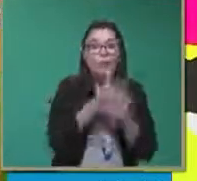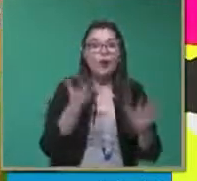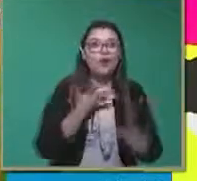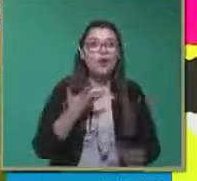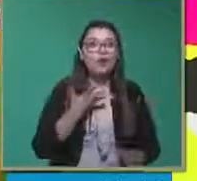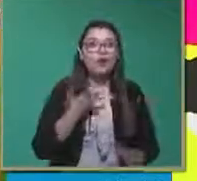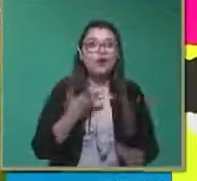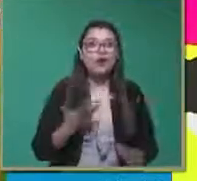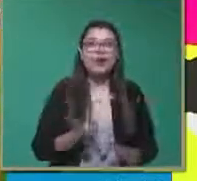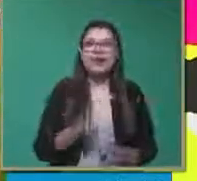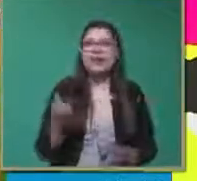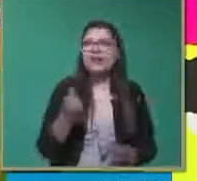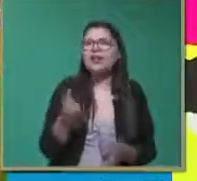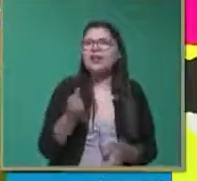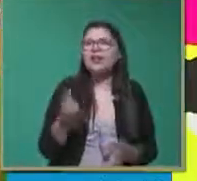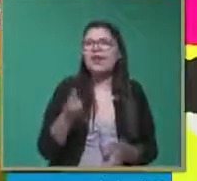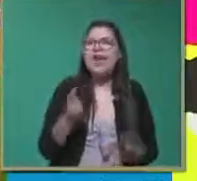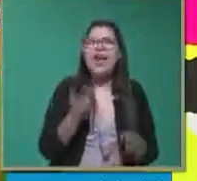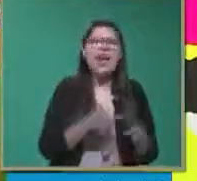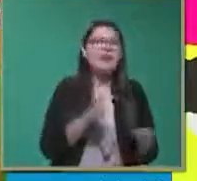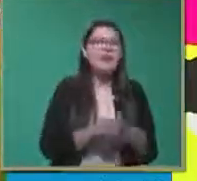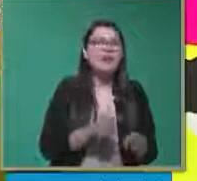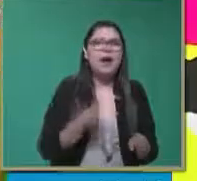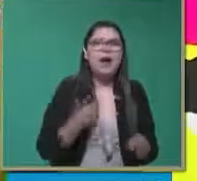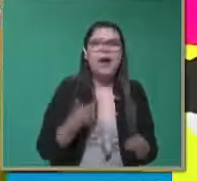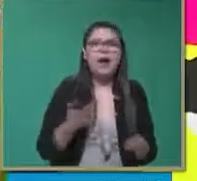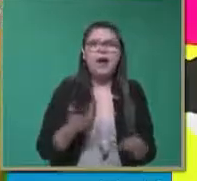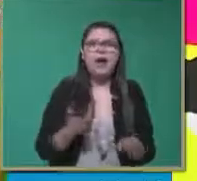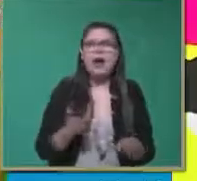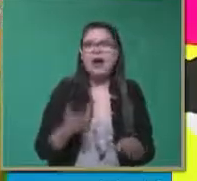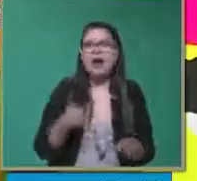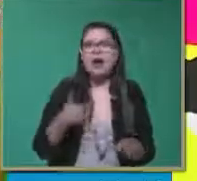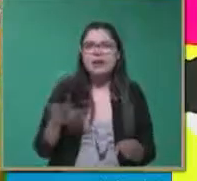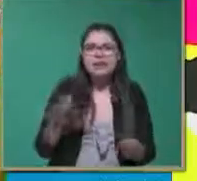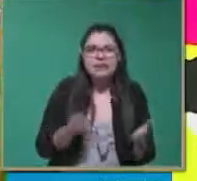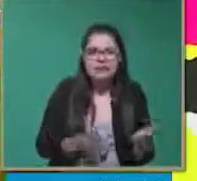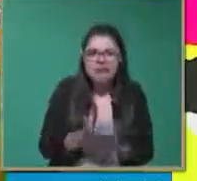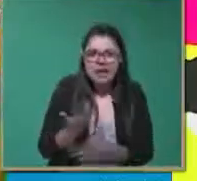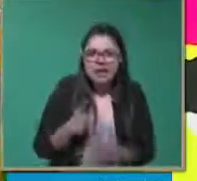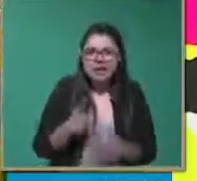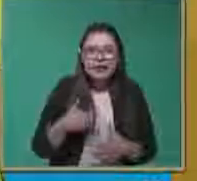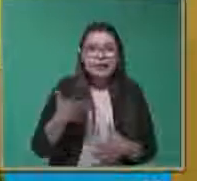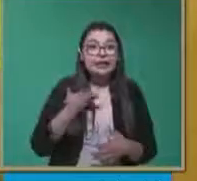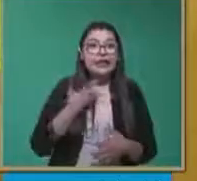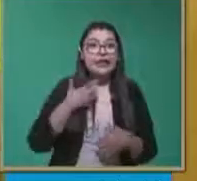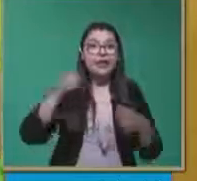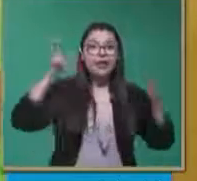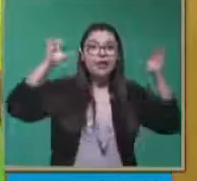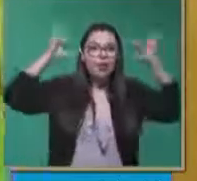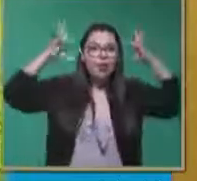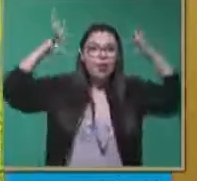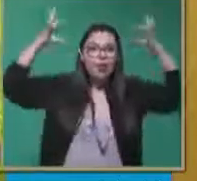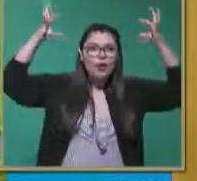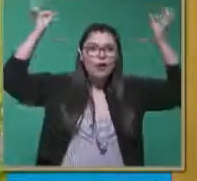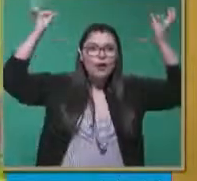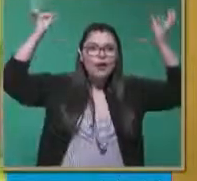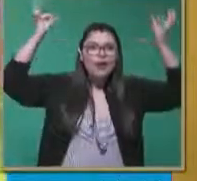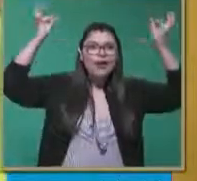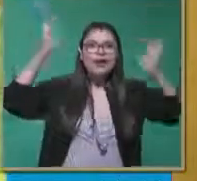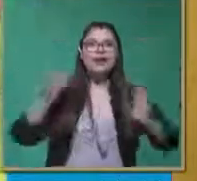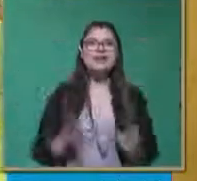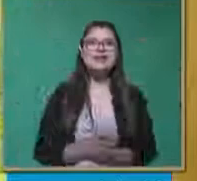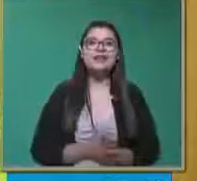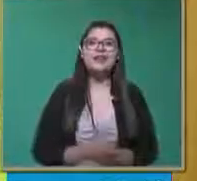¿Qué animalito? A ver, Mesa Yuli, ¿qué será? ¿Tiene orejitas, ojos rojitos? ¿Qué es? Siempre relacionamos a los magos con un